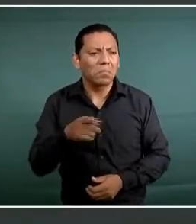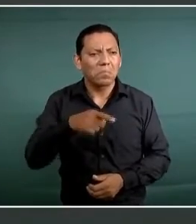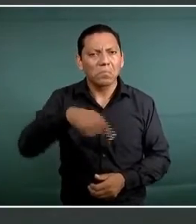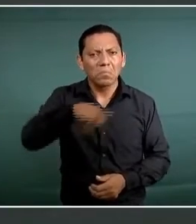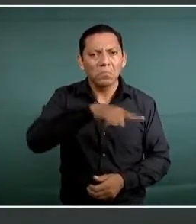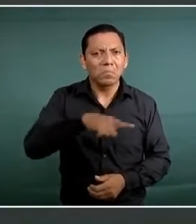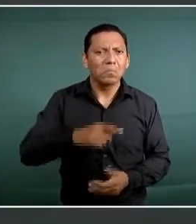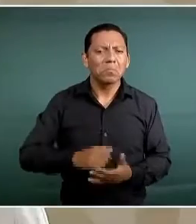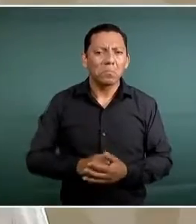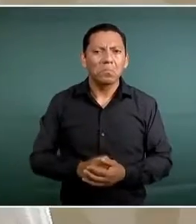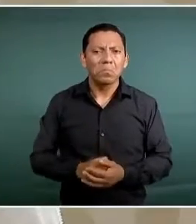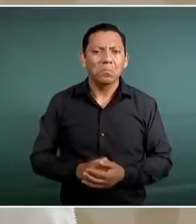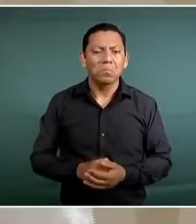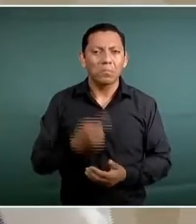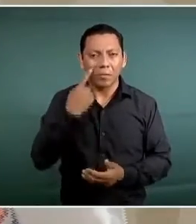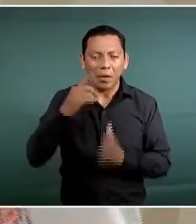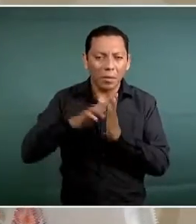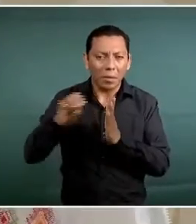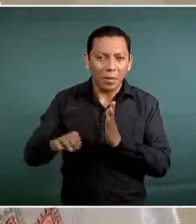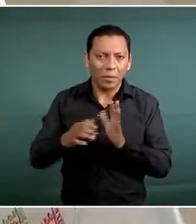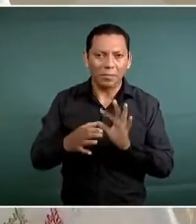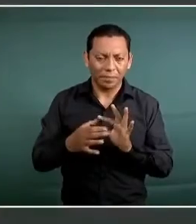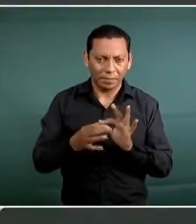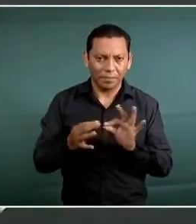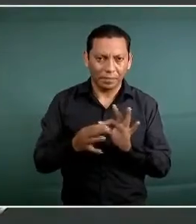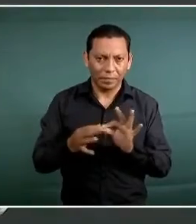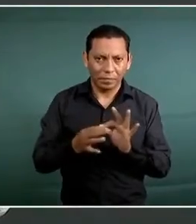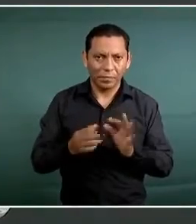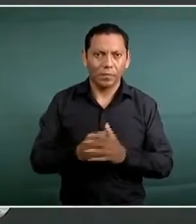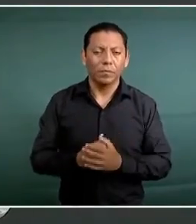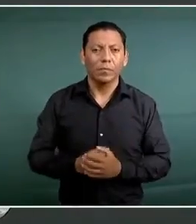fíjense los que